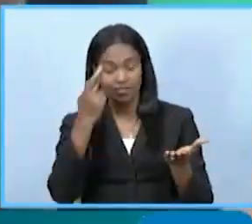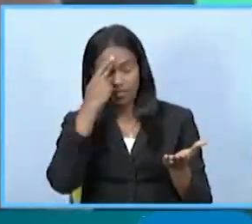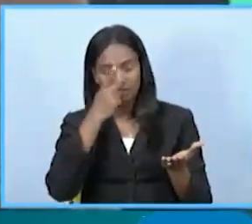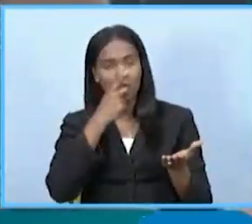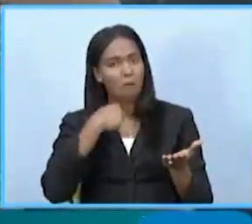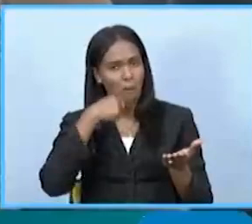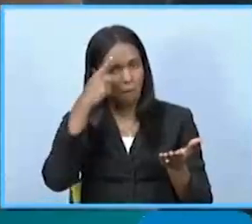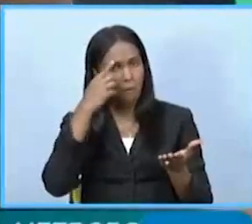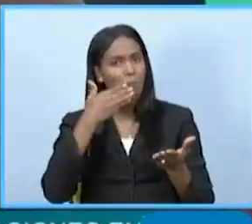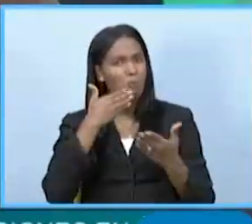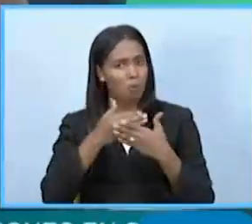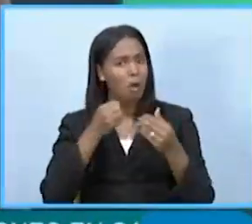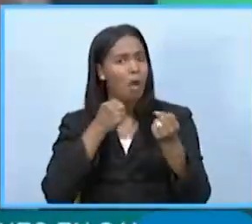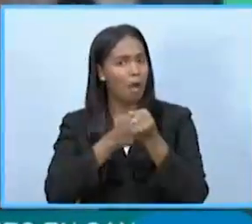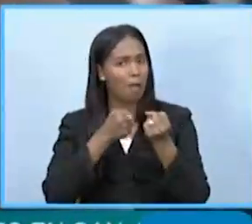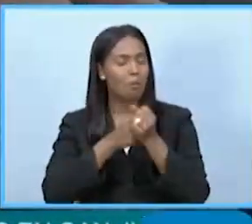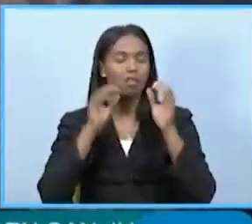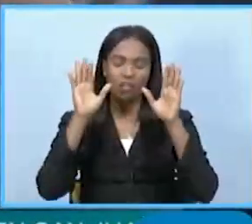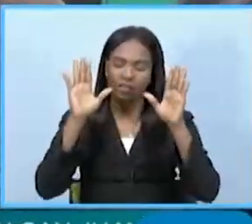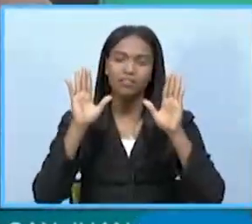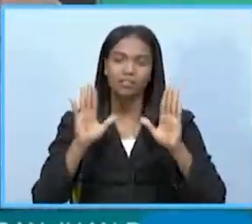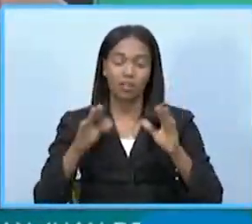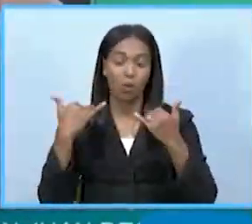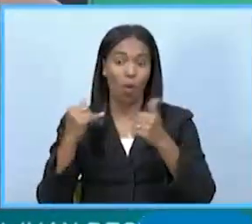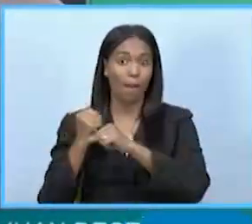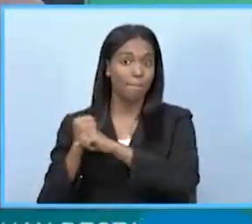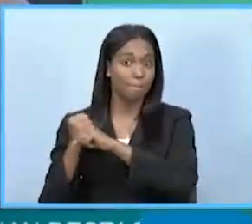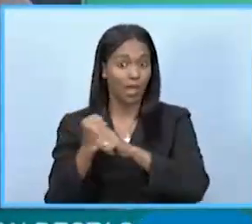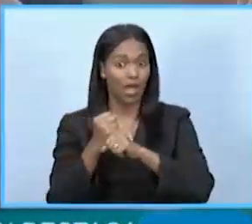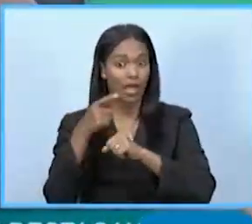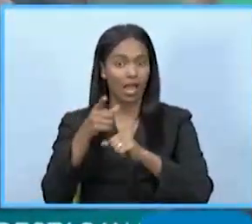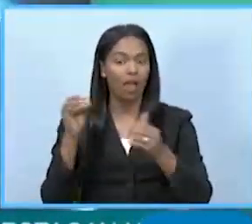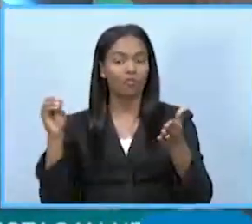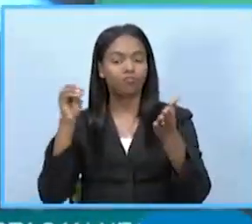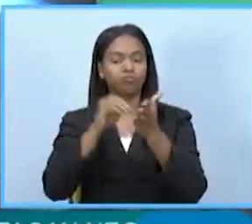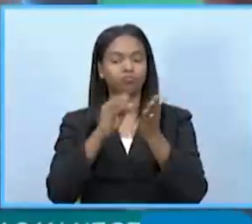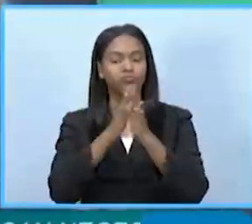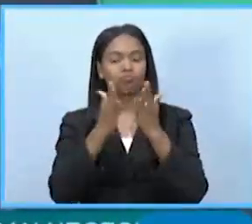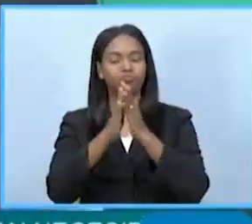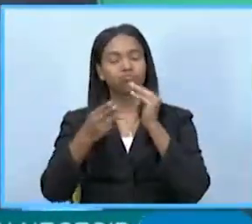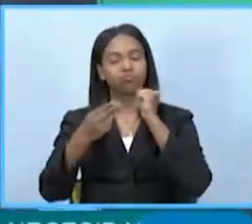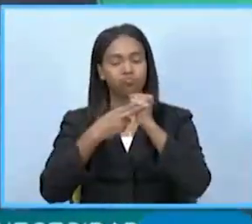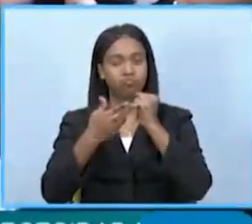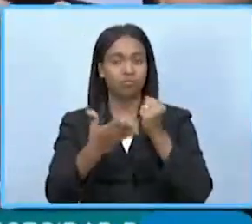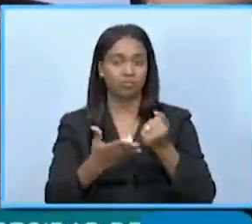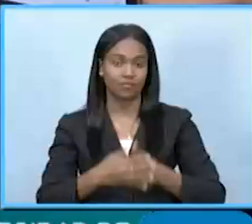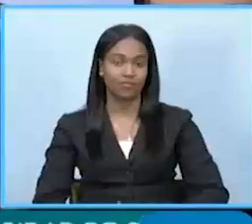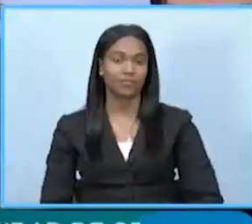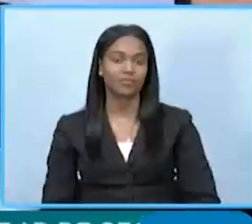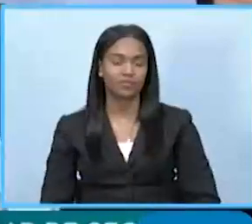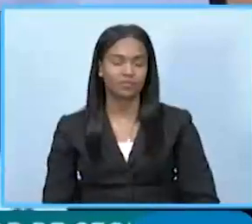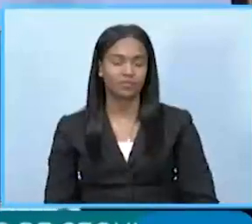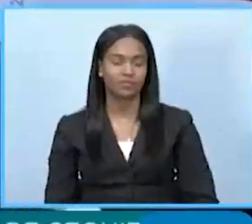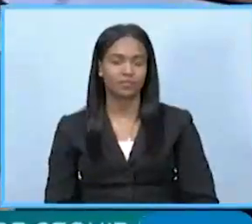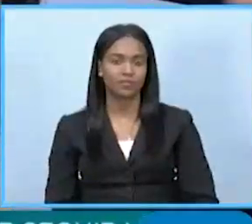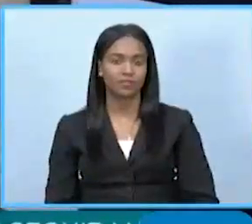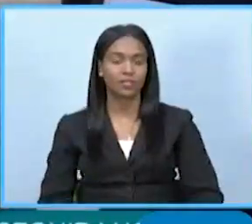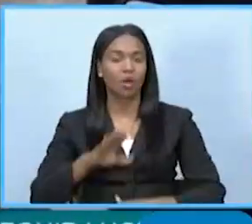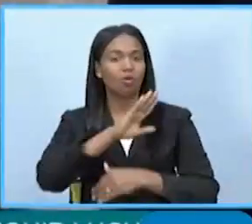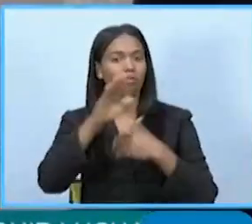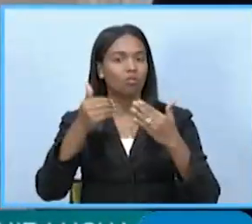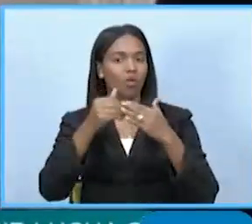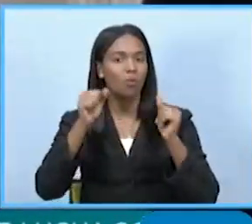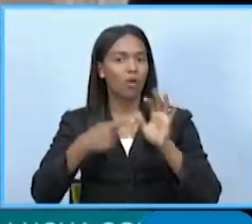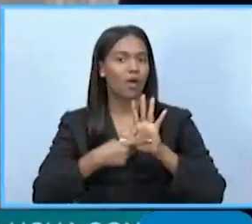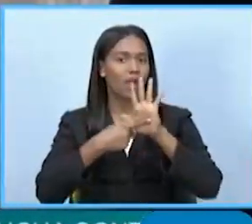gran aporte, me parece extraordinario que el béisbol quede plasmado en un libro así. En todo se refleja,